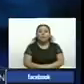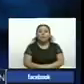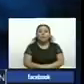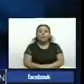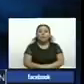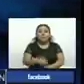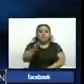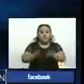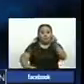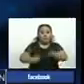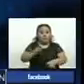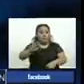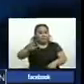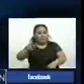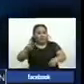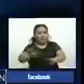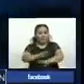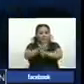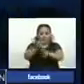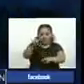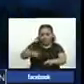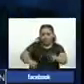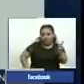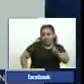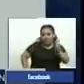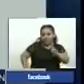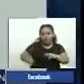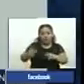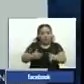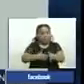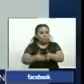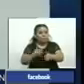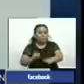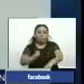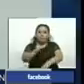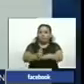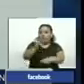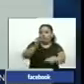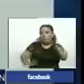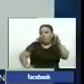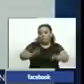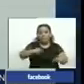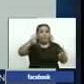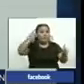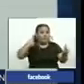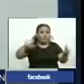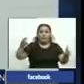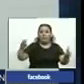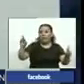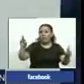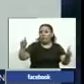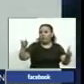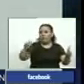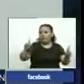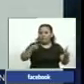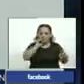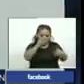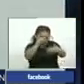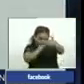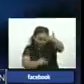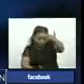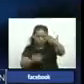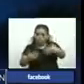Juzgado Tercero de Paz de San Salvador instaló la audiencia inicial contra Francisco Ortiz Vázquez. En la diligencia se decretó